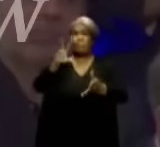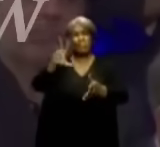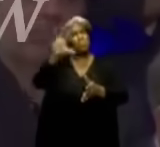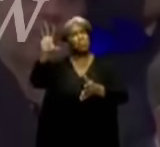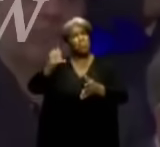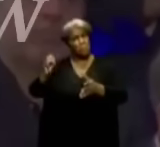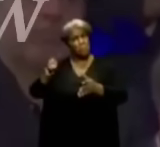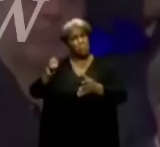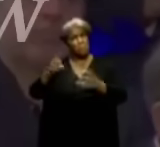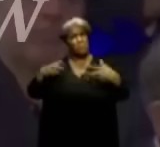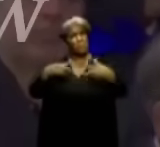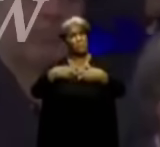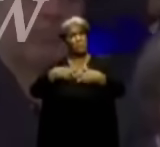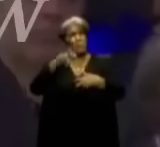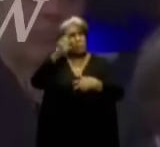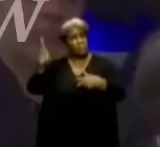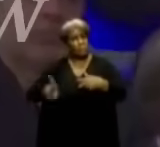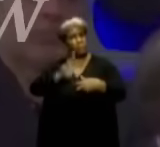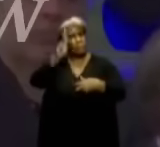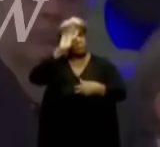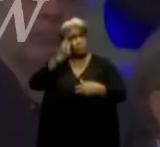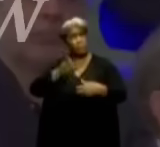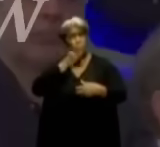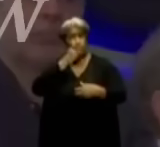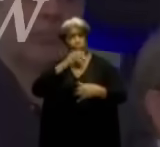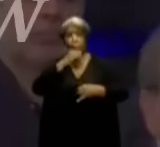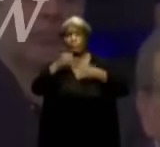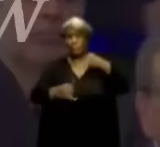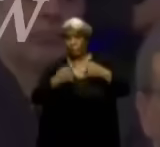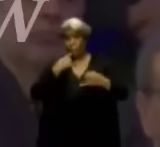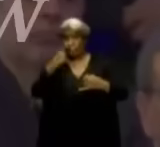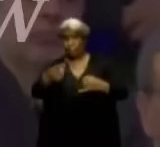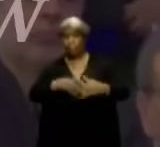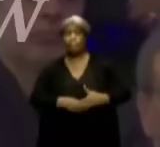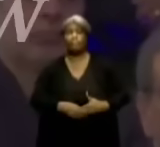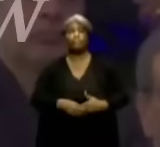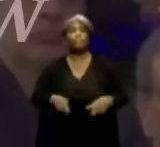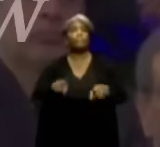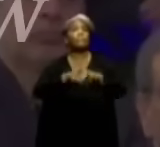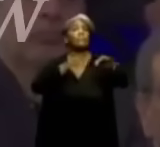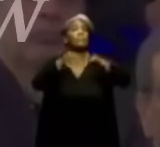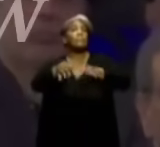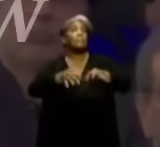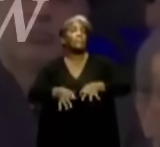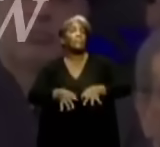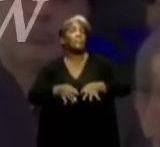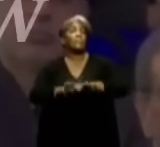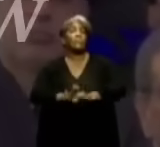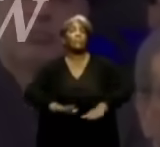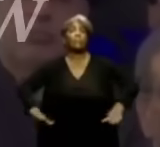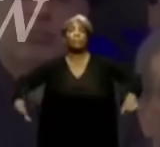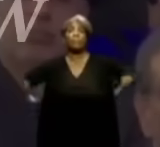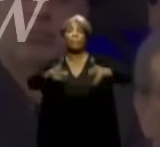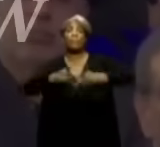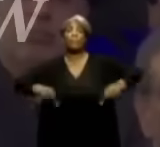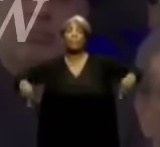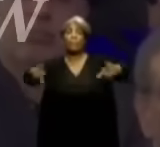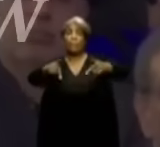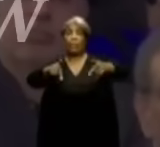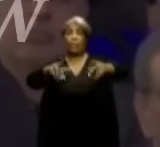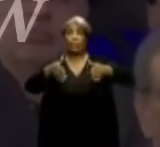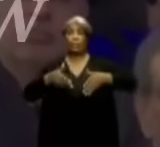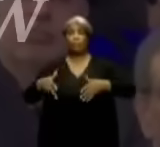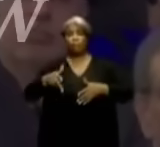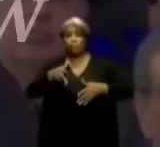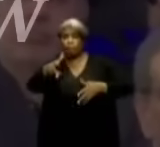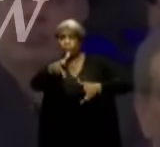energías renovables para República Dominicana. Y por último, quiero mencionar que se habló de convertir el parque de vehículos del gobierno